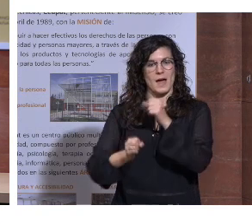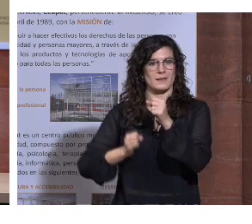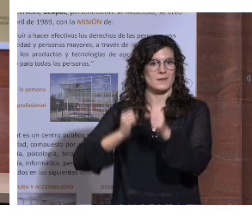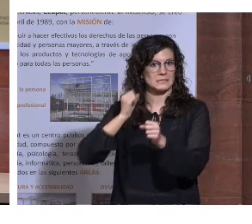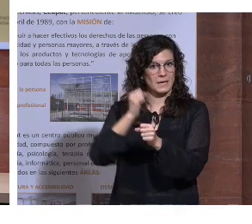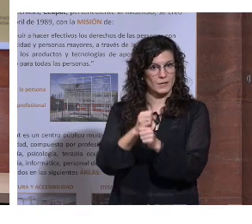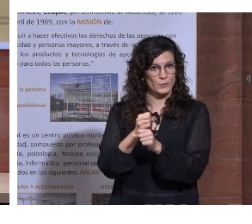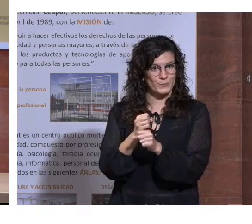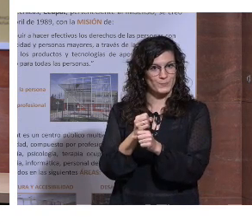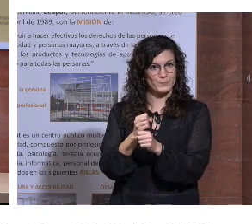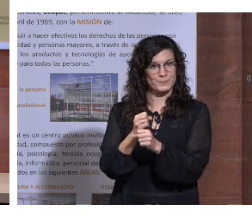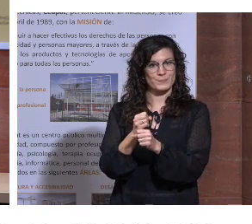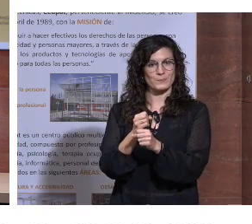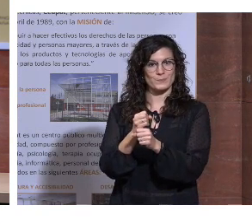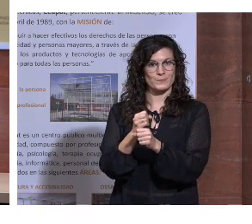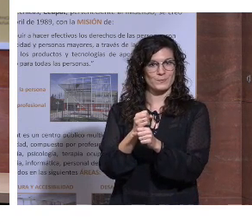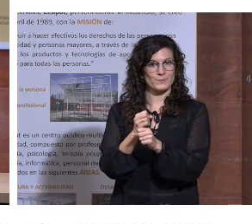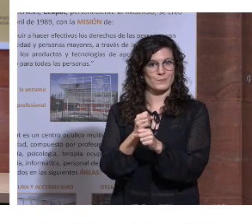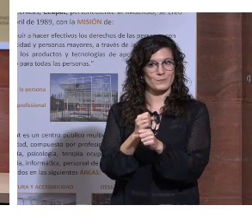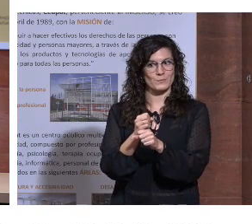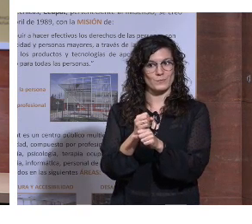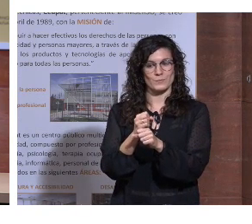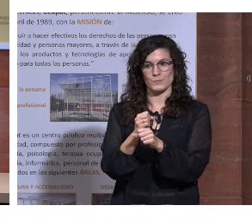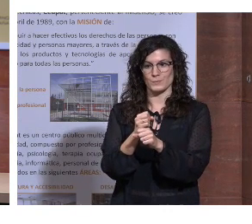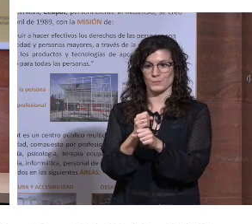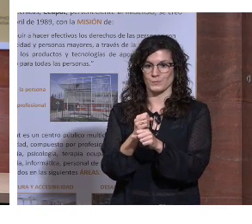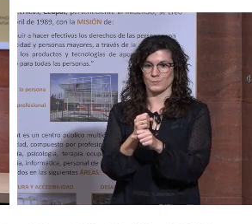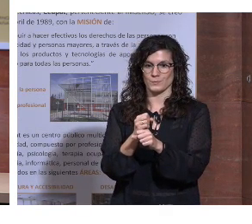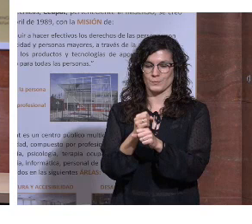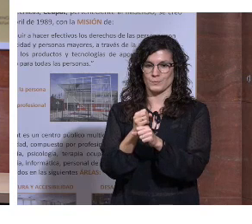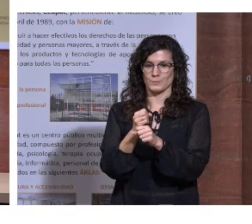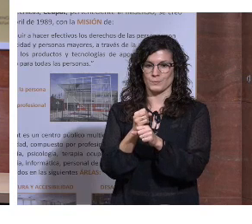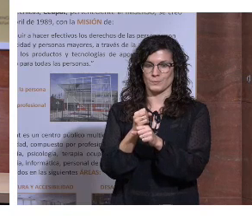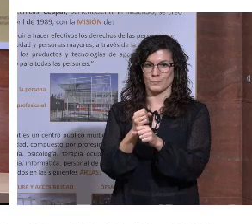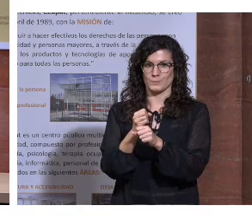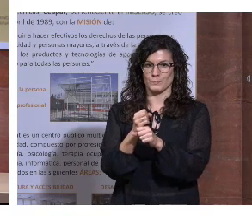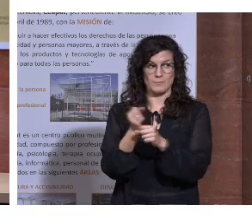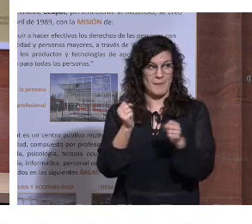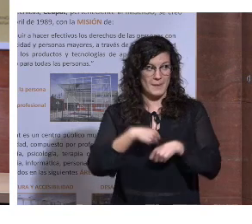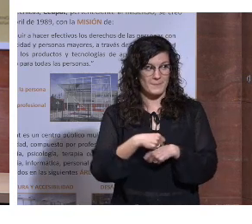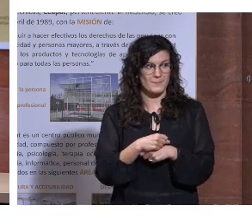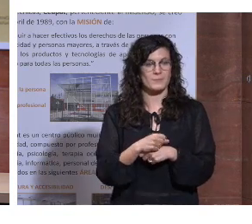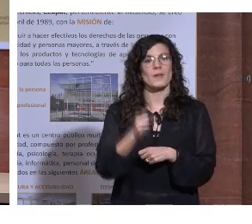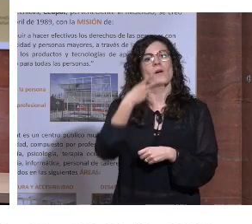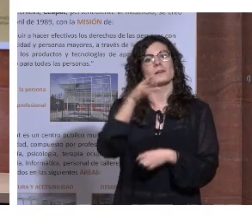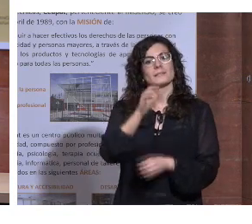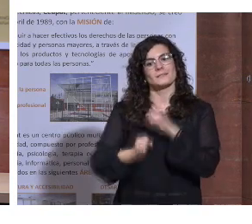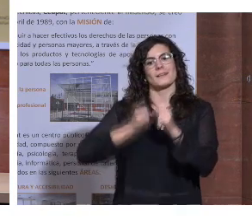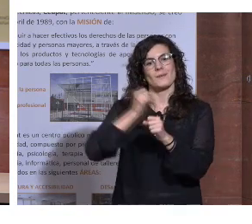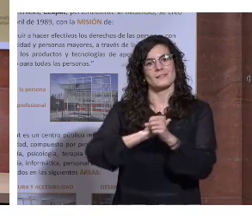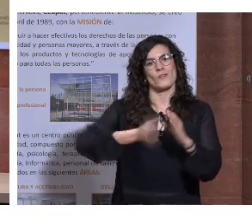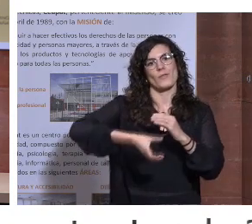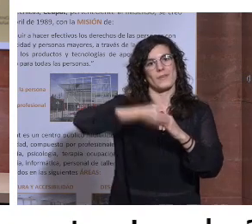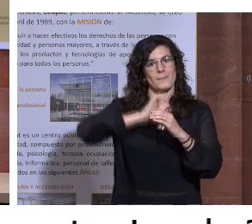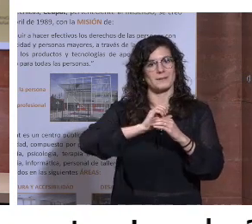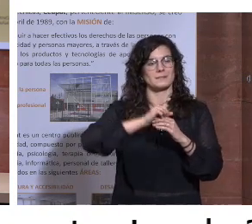aniversario. ¿Vale? 30 aniversario de CEAPAD y